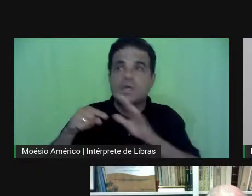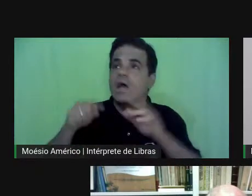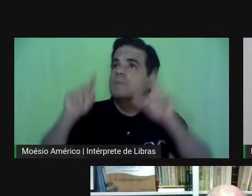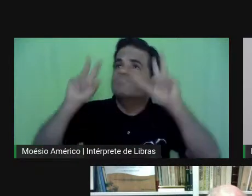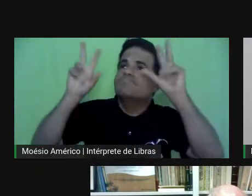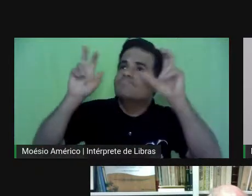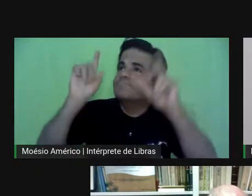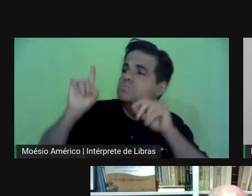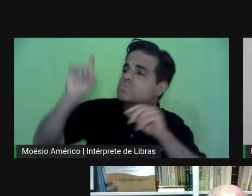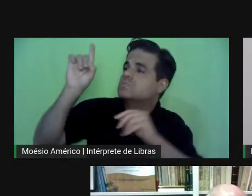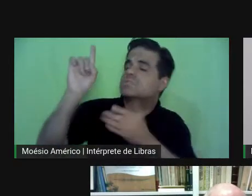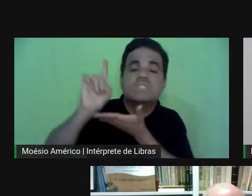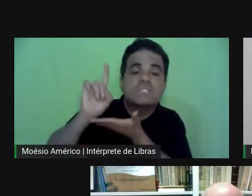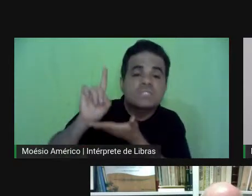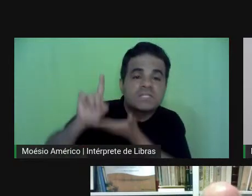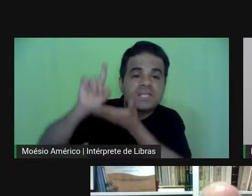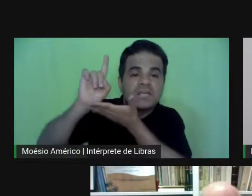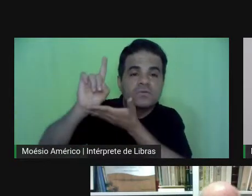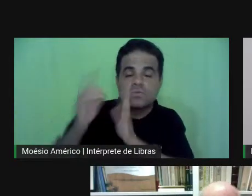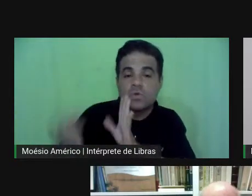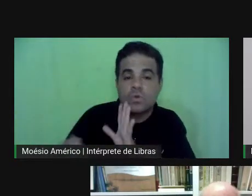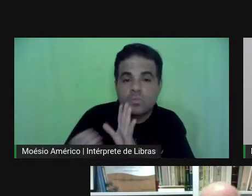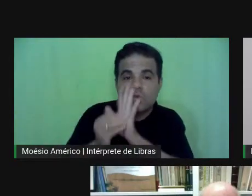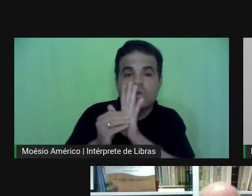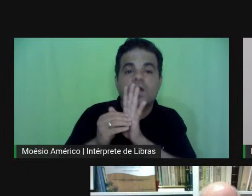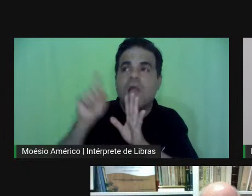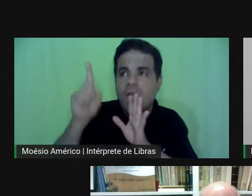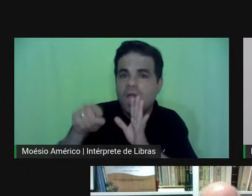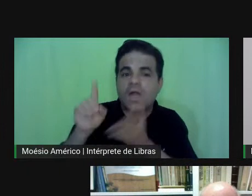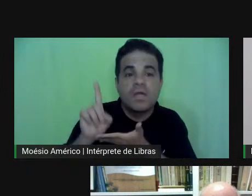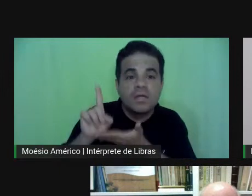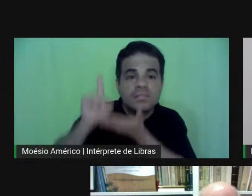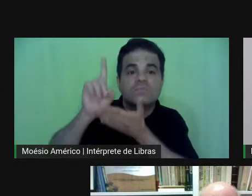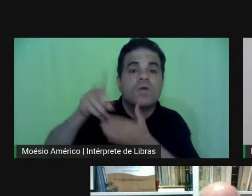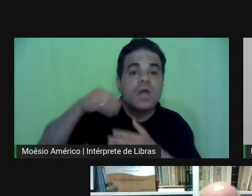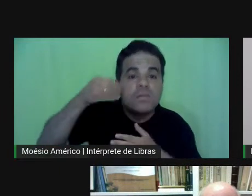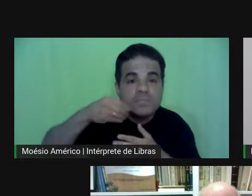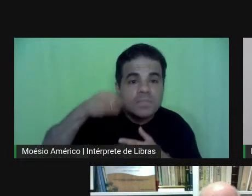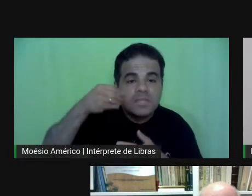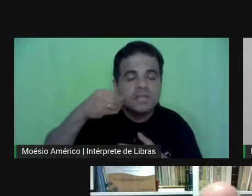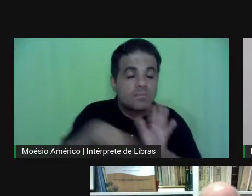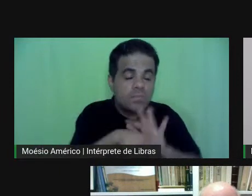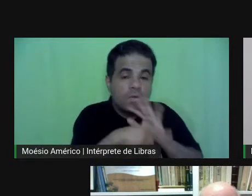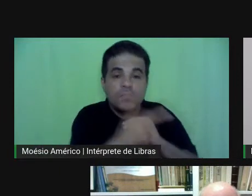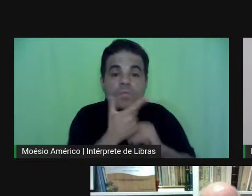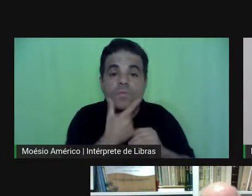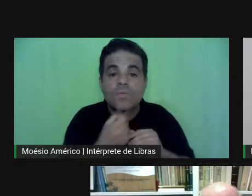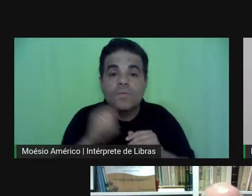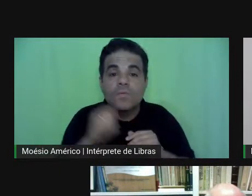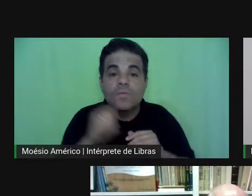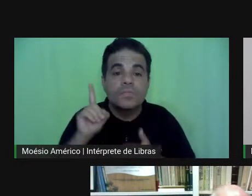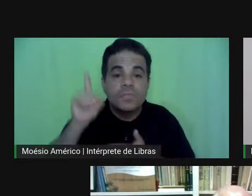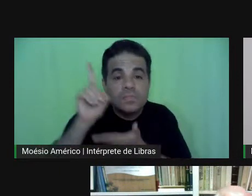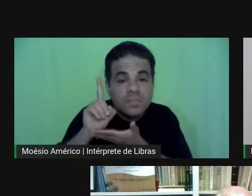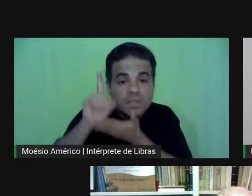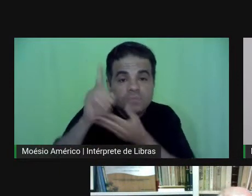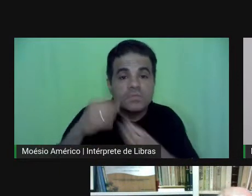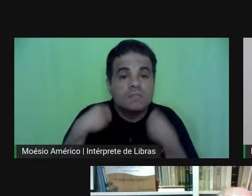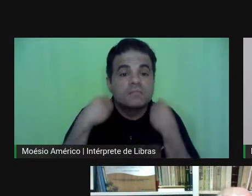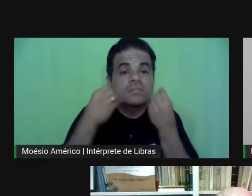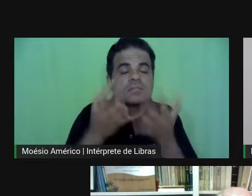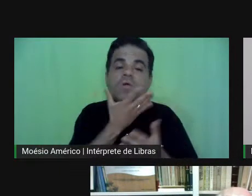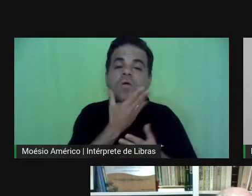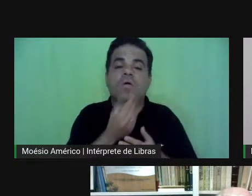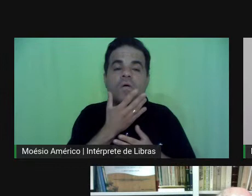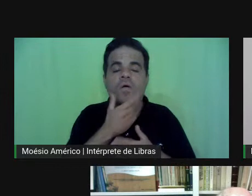siendo como colocan su vida que dios experiencia de los estados y coming en un